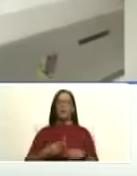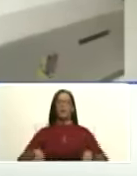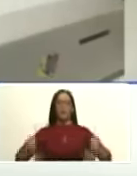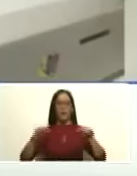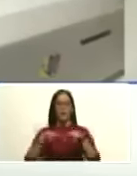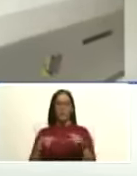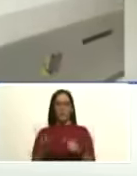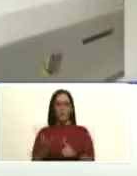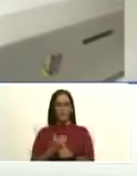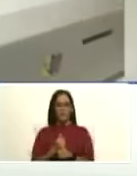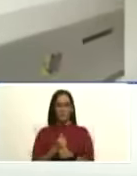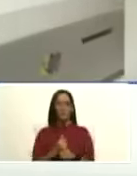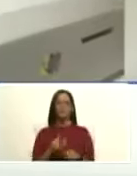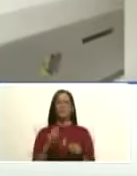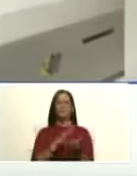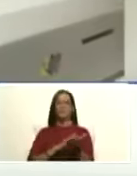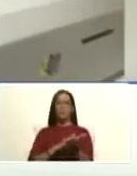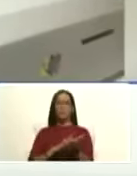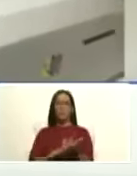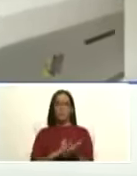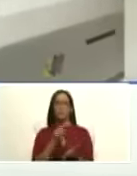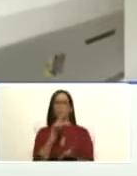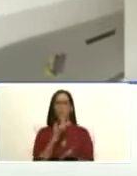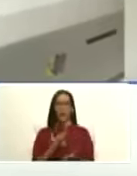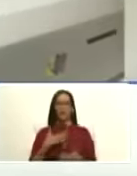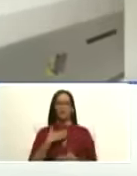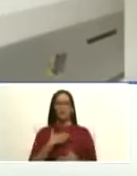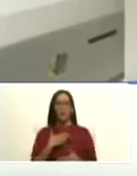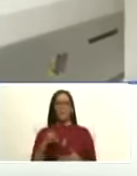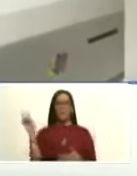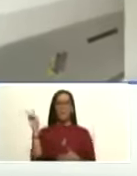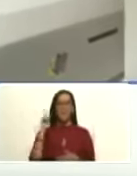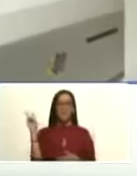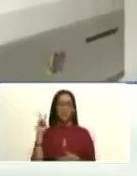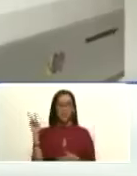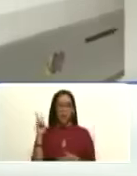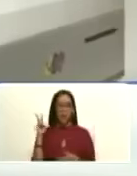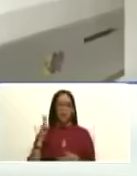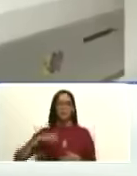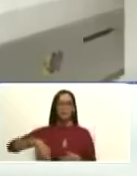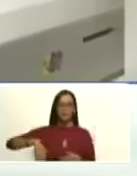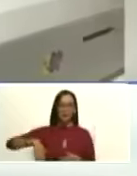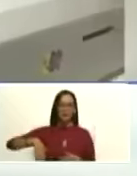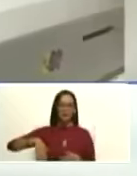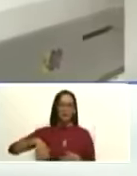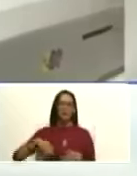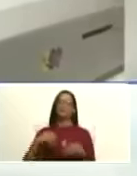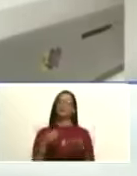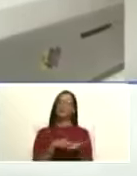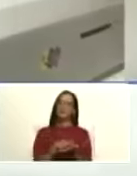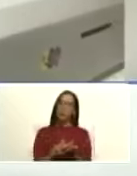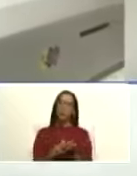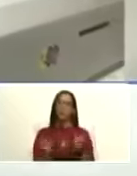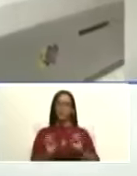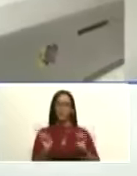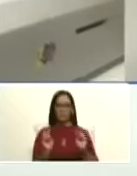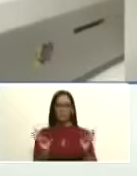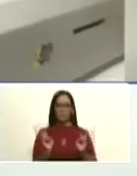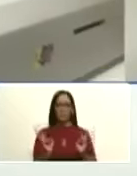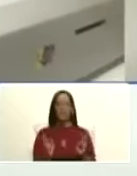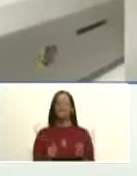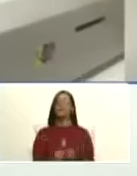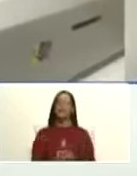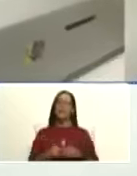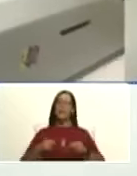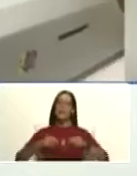alcanzar una solución práctica y satisfactoria para Venezuela y Guyana, en torno a la controversia sobre el territorio de